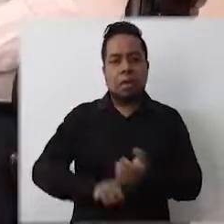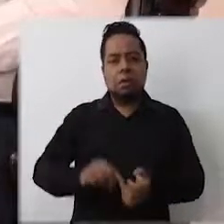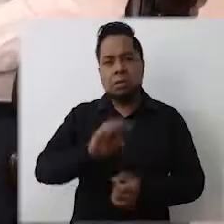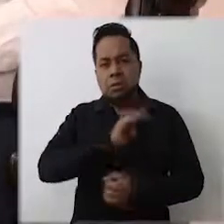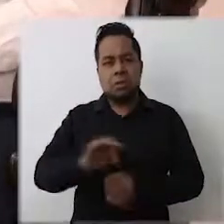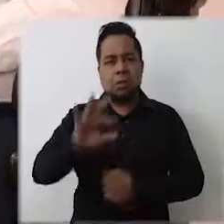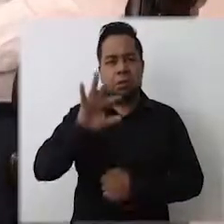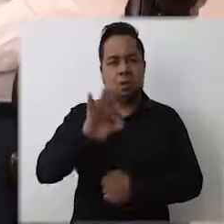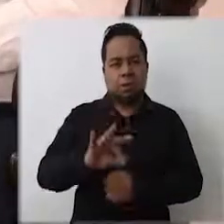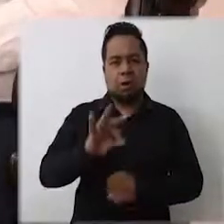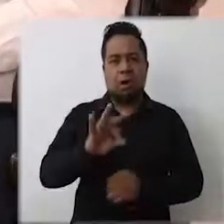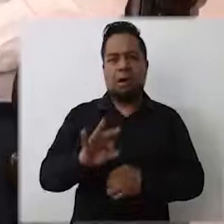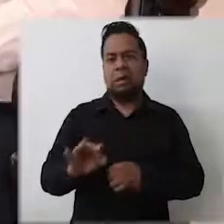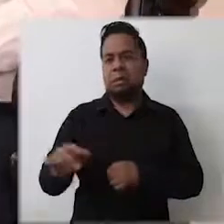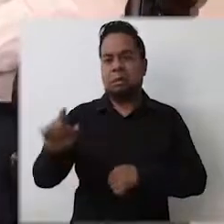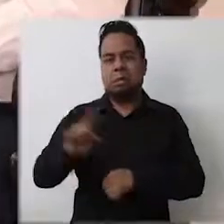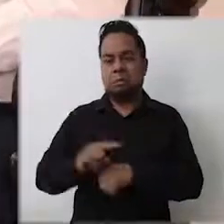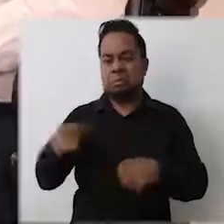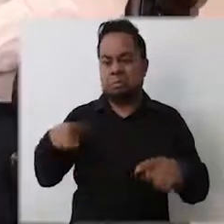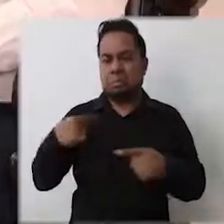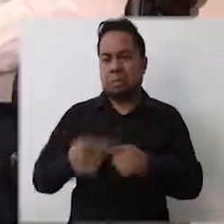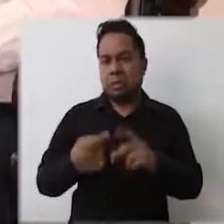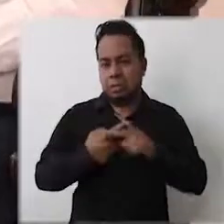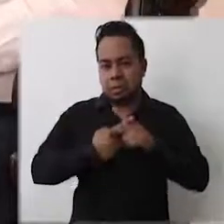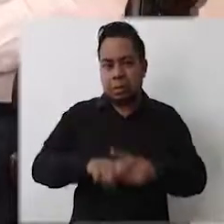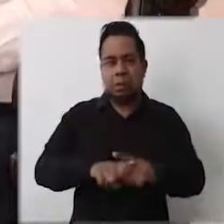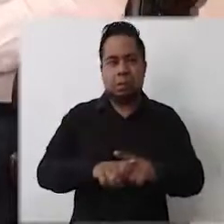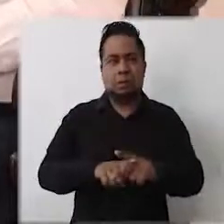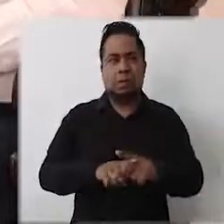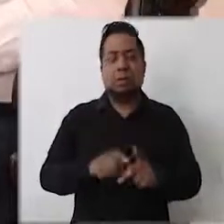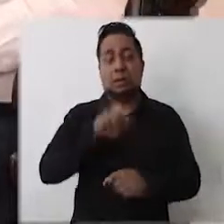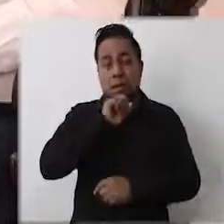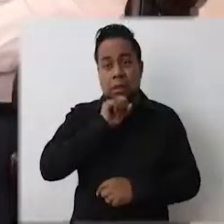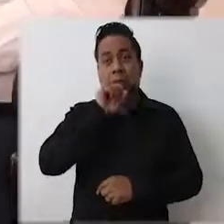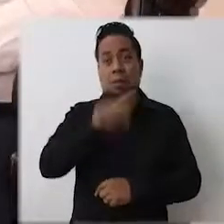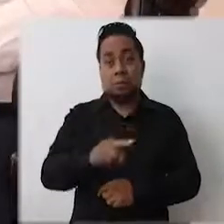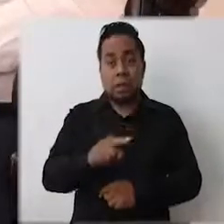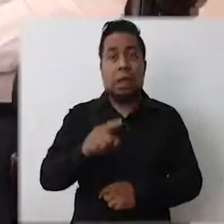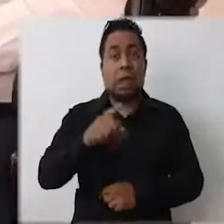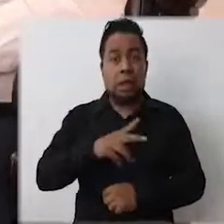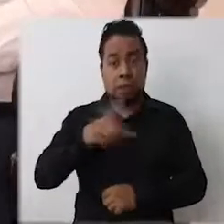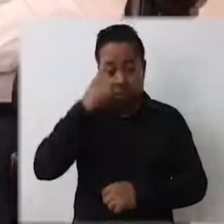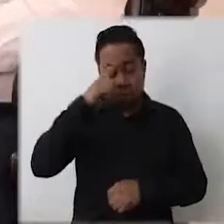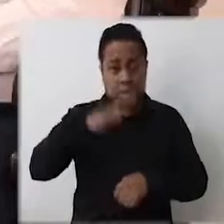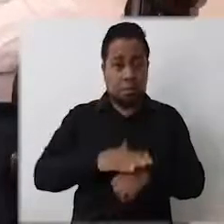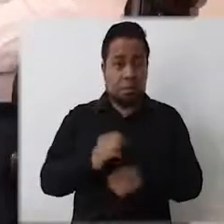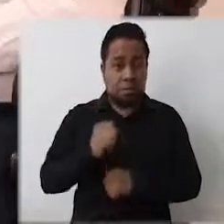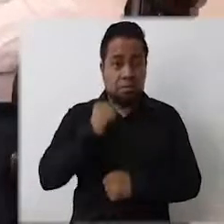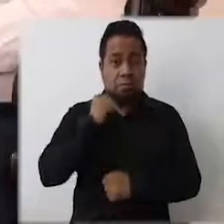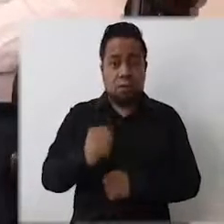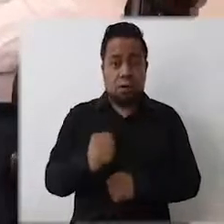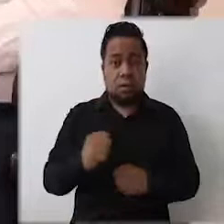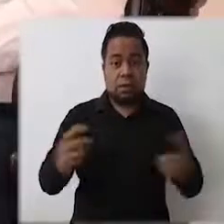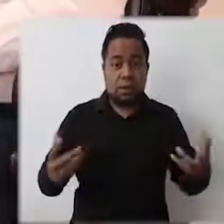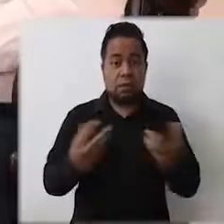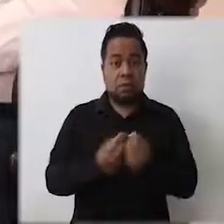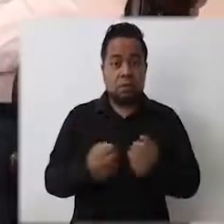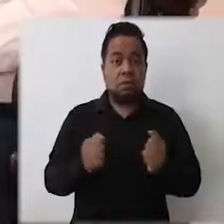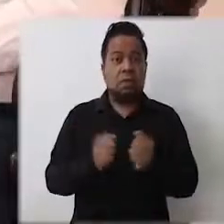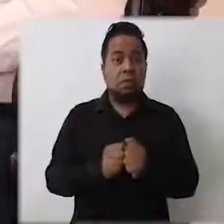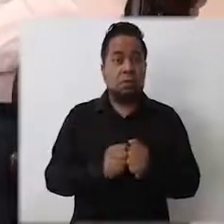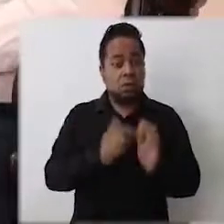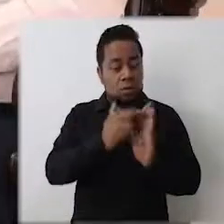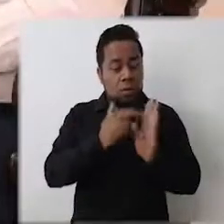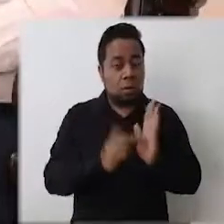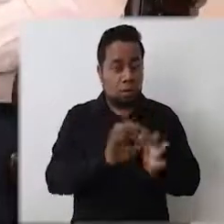atribuciones como cabildo. Por la naturaleza del caso, solicito en este tenor que sea turnado precisamente